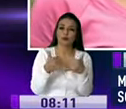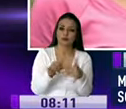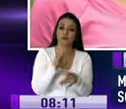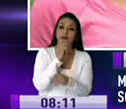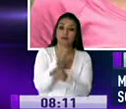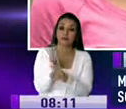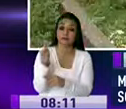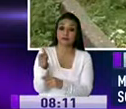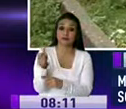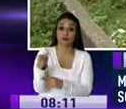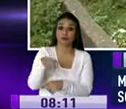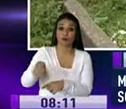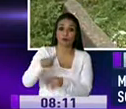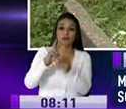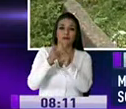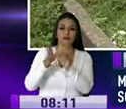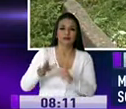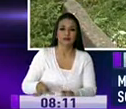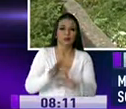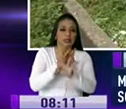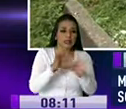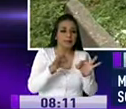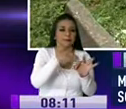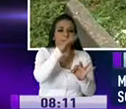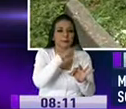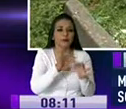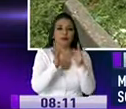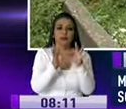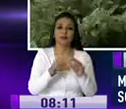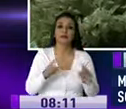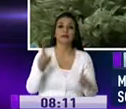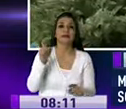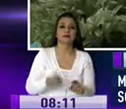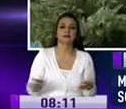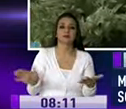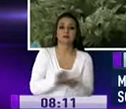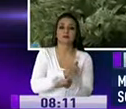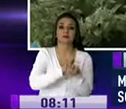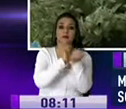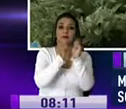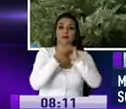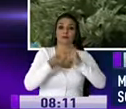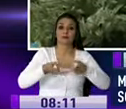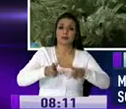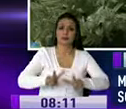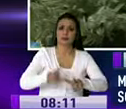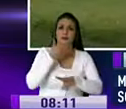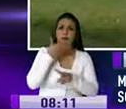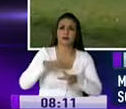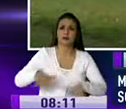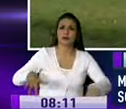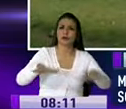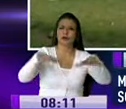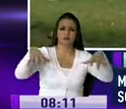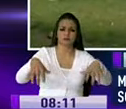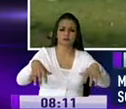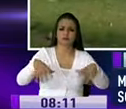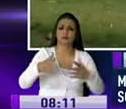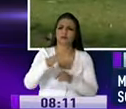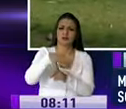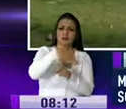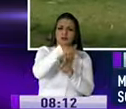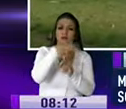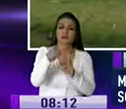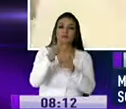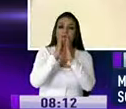sido limpiados por parte de la comunidad, pero que ya necesitan un recambio y sobre todo mejorar todo el aspecto que tiene ese parque. Eso es lo que